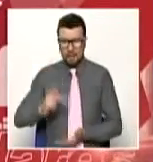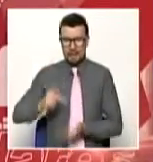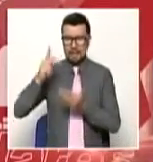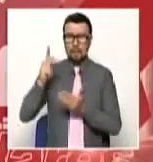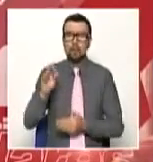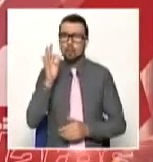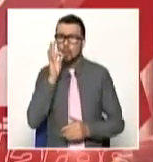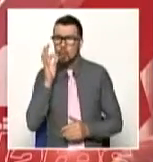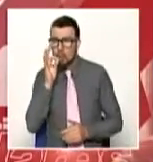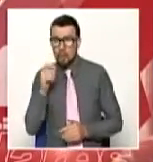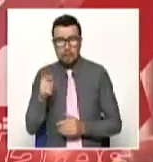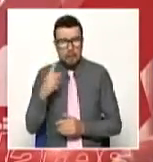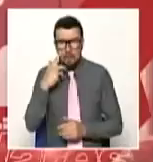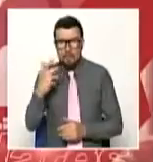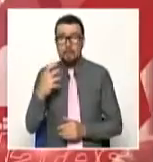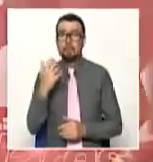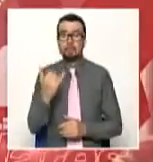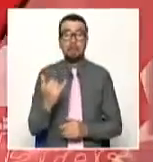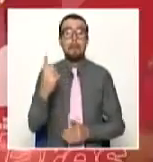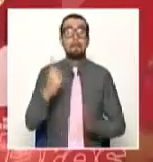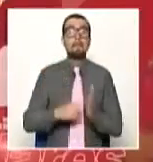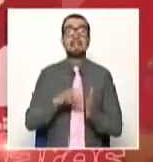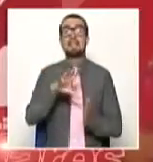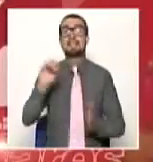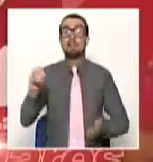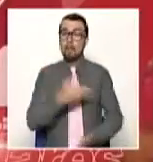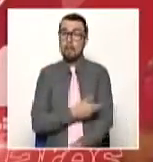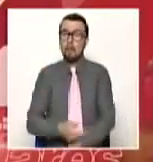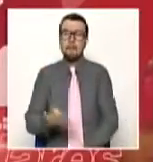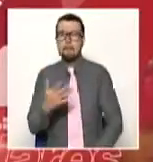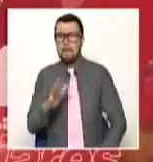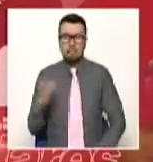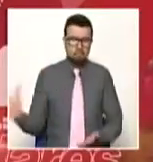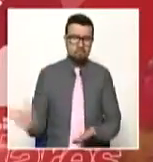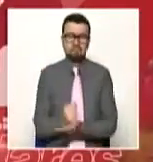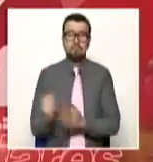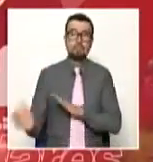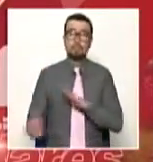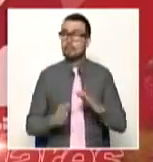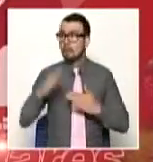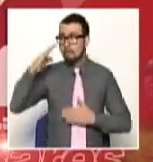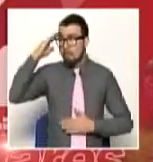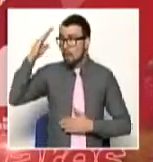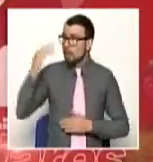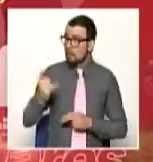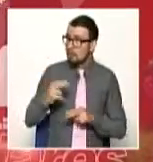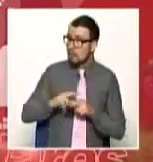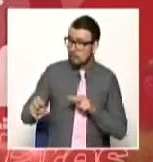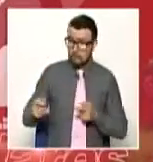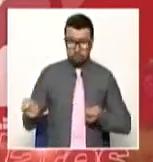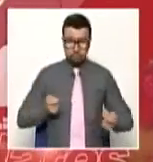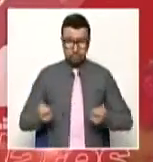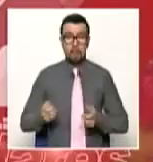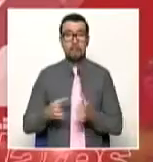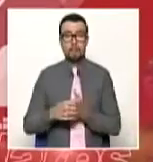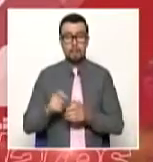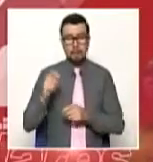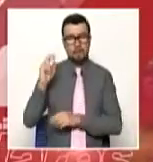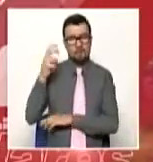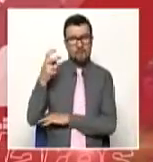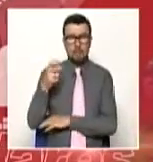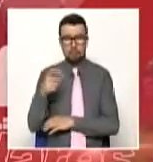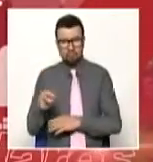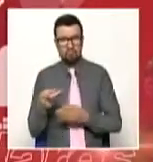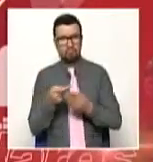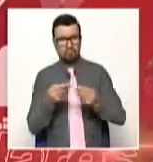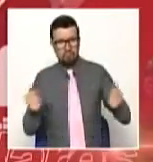droga está valuada en más de 1.500 millones de pesos. Policía Metropolitana de Manizales y Fiscalía General realizan proceso de extinción de